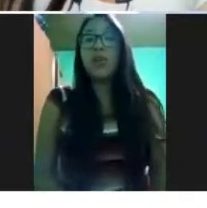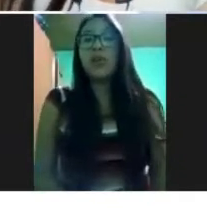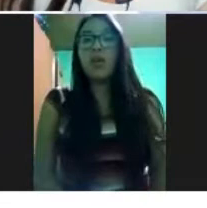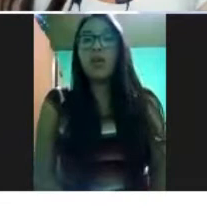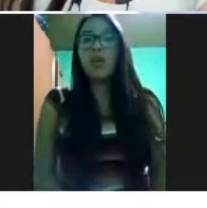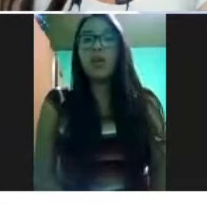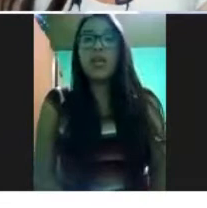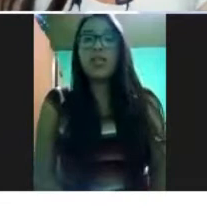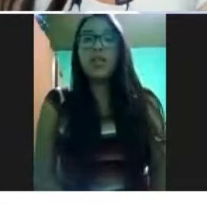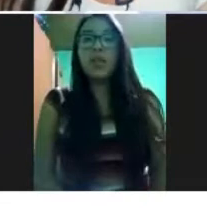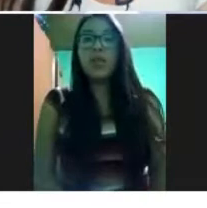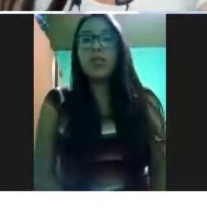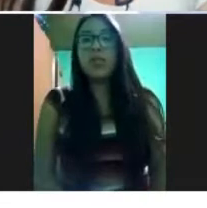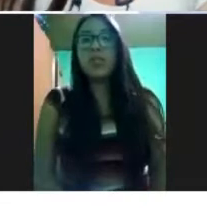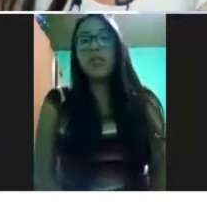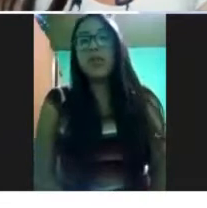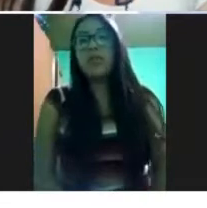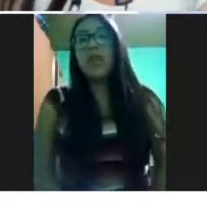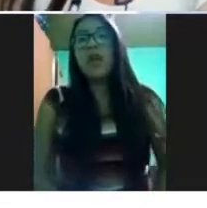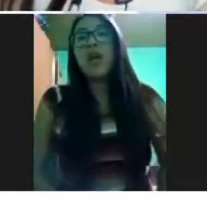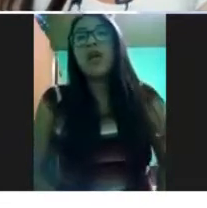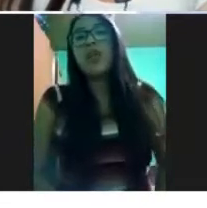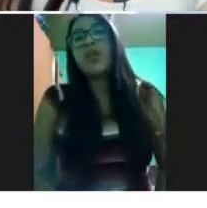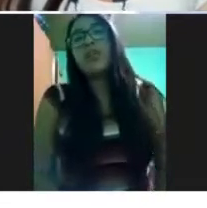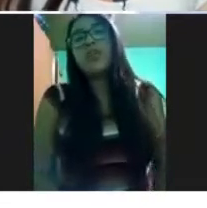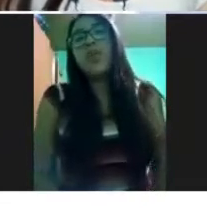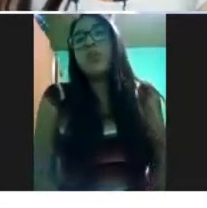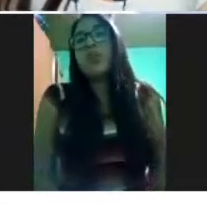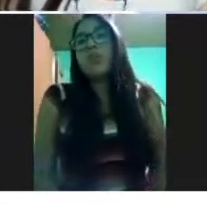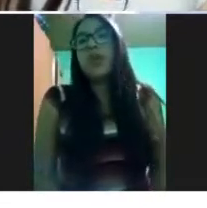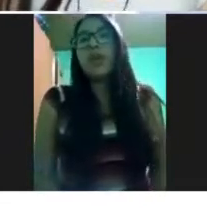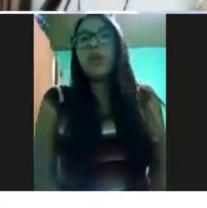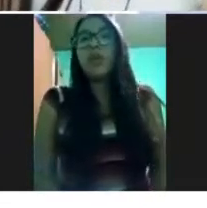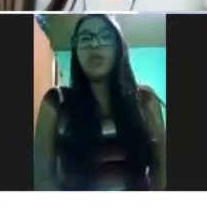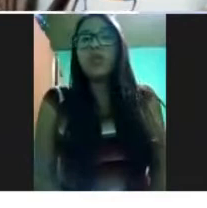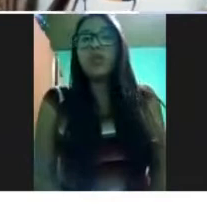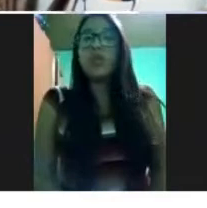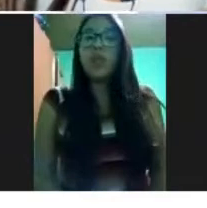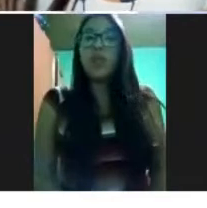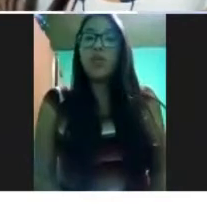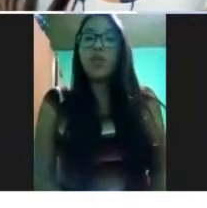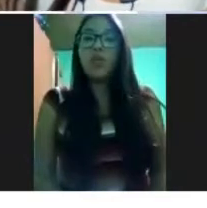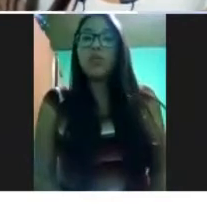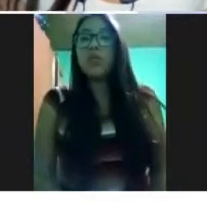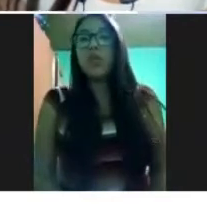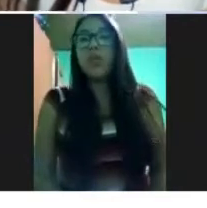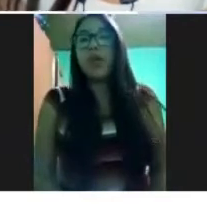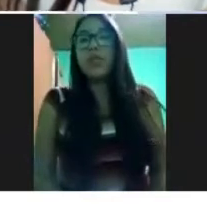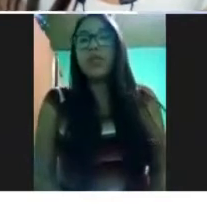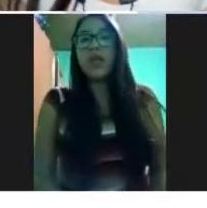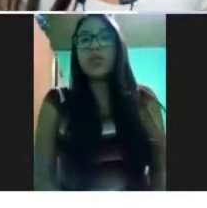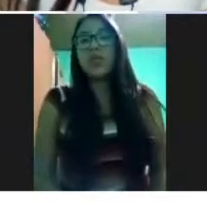que cuenta con 1.101 establecimientos. Entre estos podemos mencionar los centros de salud, los centros